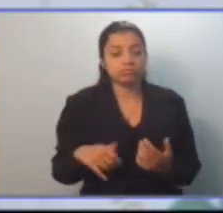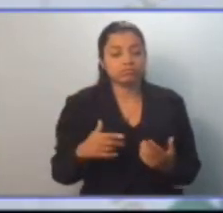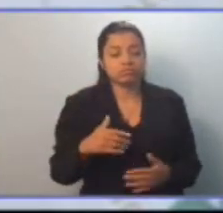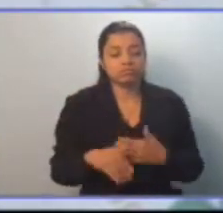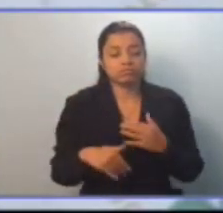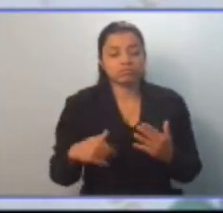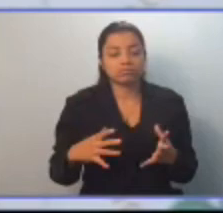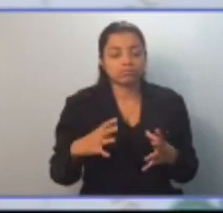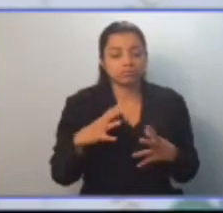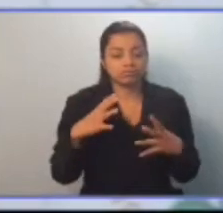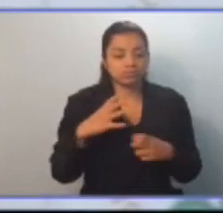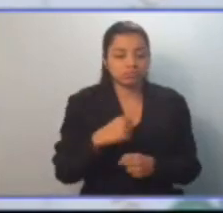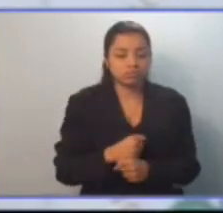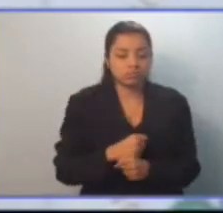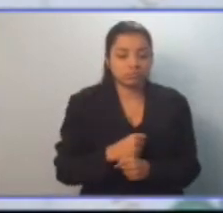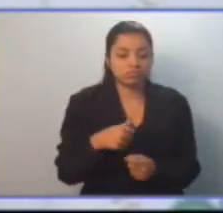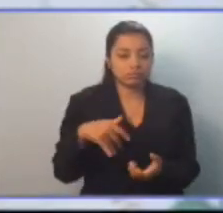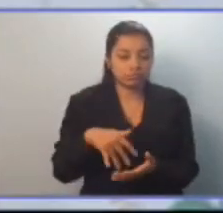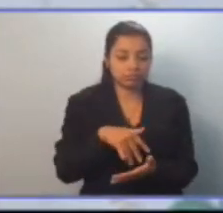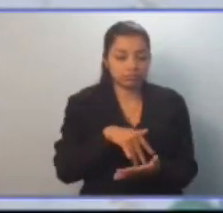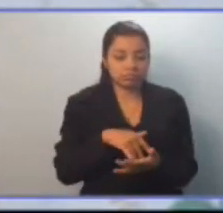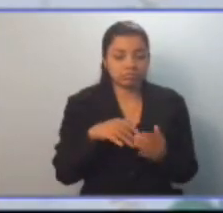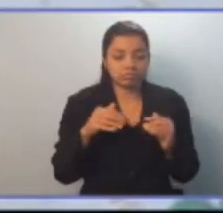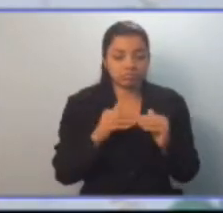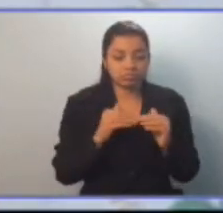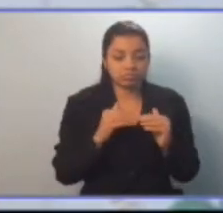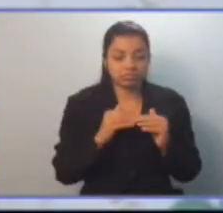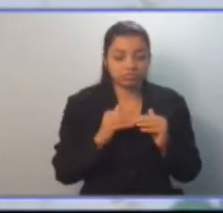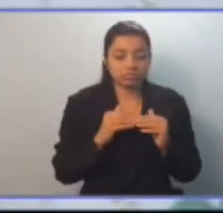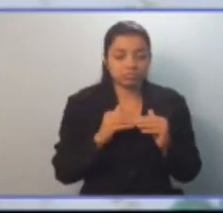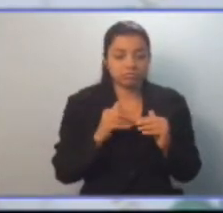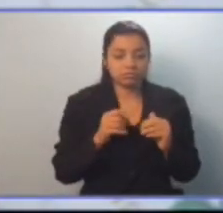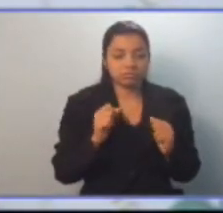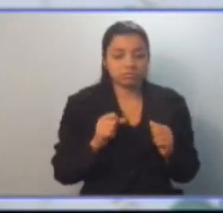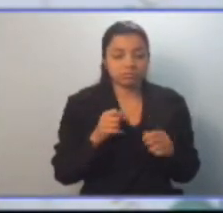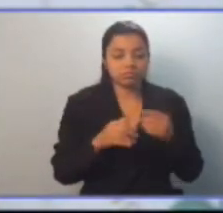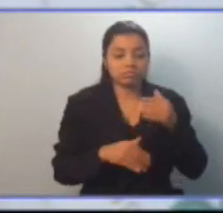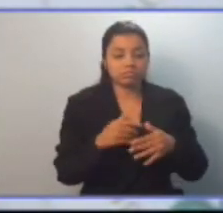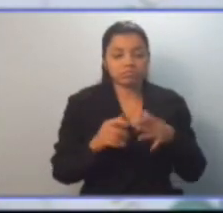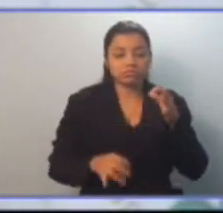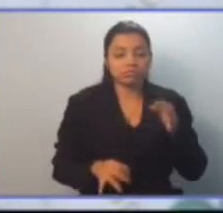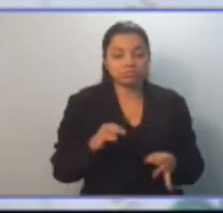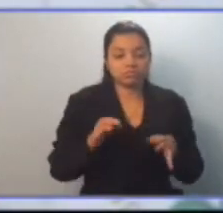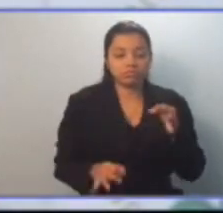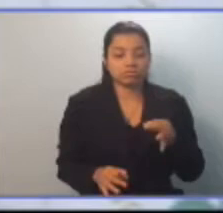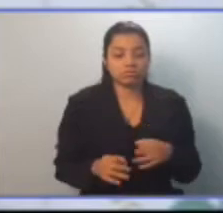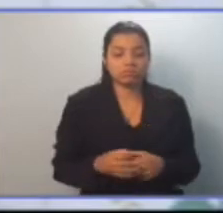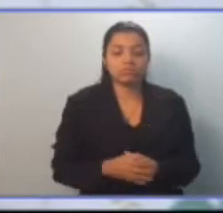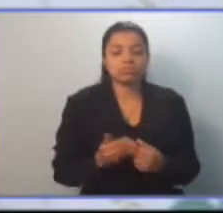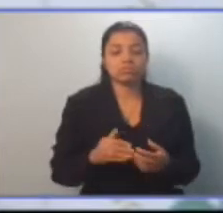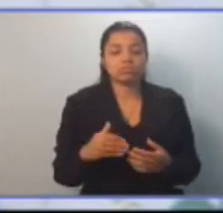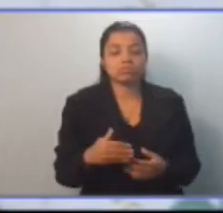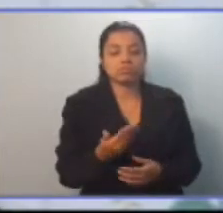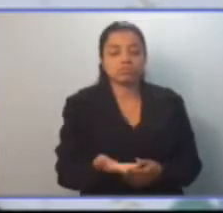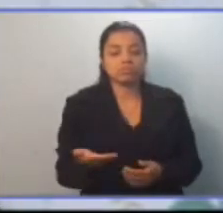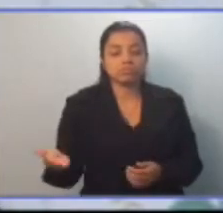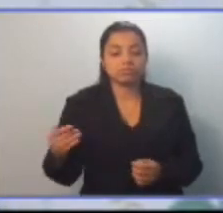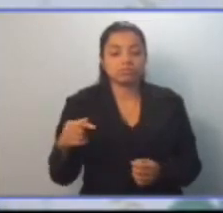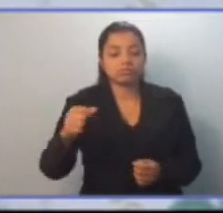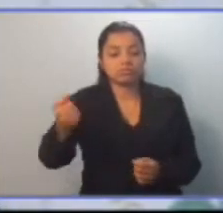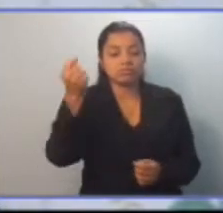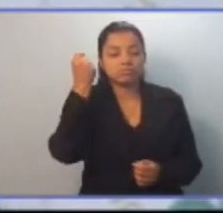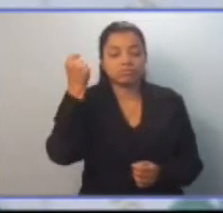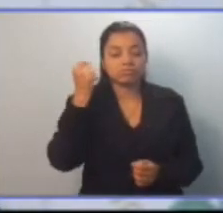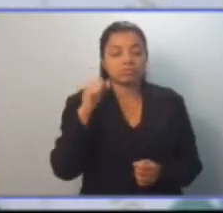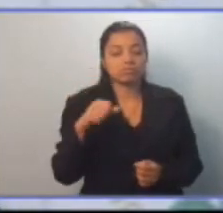esa confianza en la ciudadanía, y es como también se está dando la depuración judicial. Esos son elementos importantes que generan para